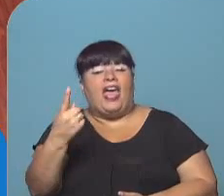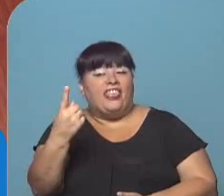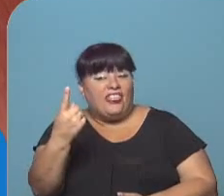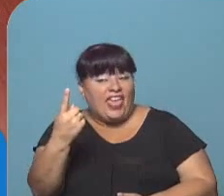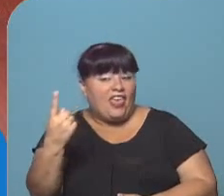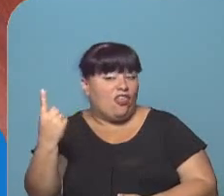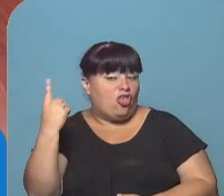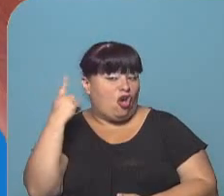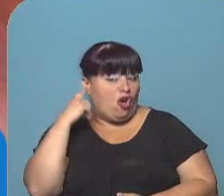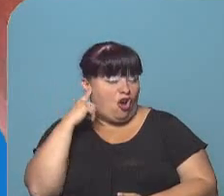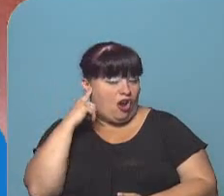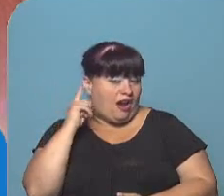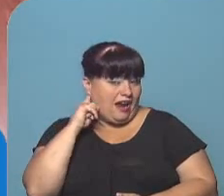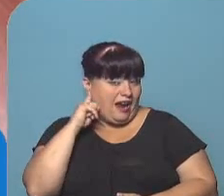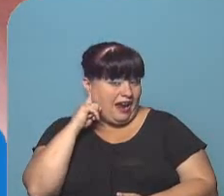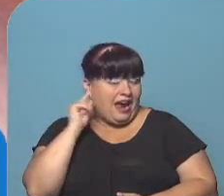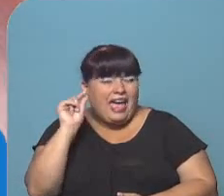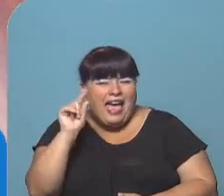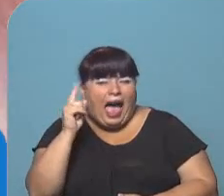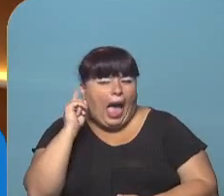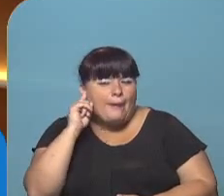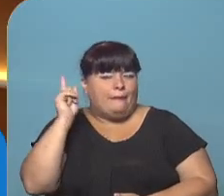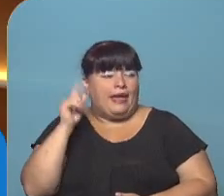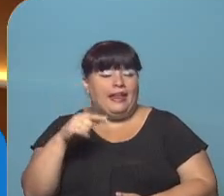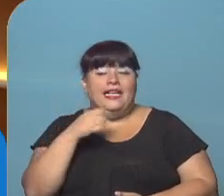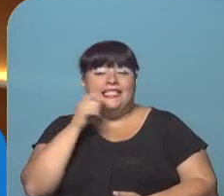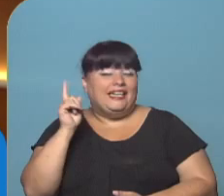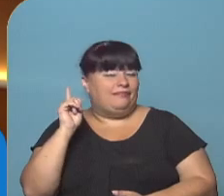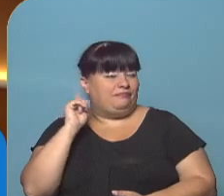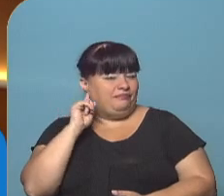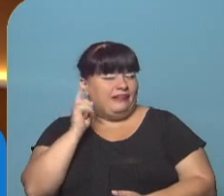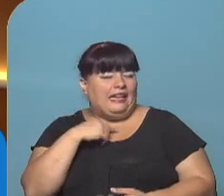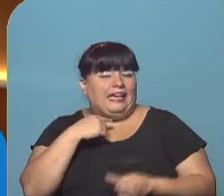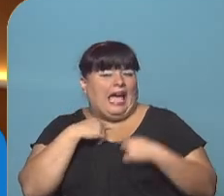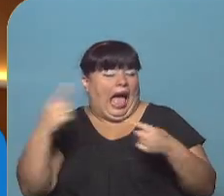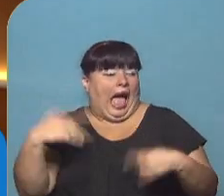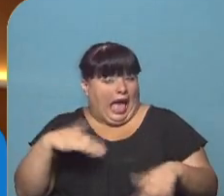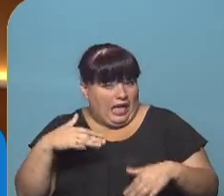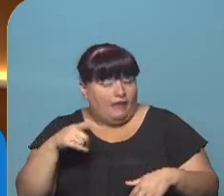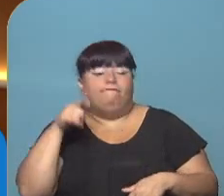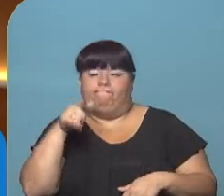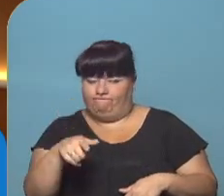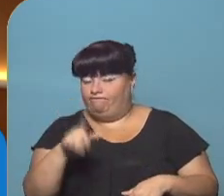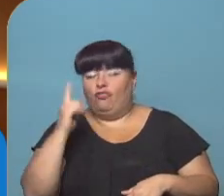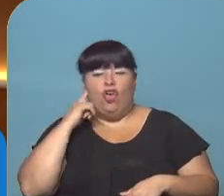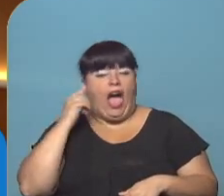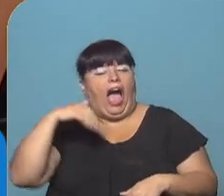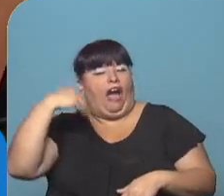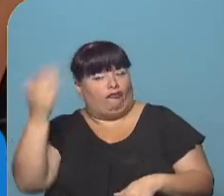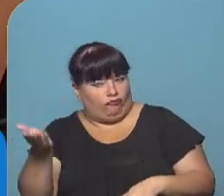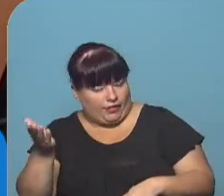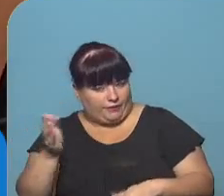dedo a la parte anterior, así, apenas rozar, y el niño dice muchísimo dolor, eso es oído